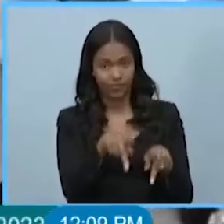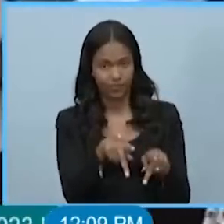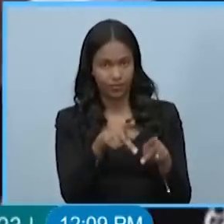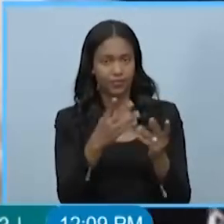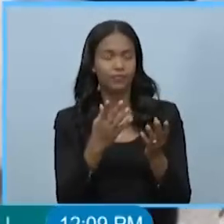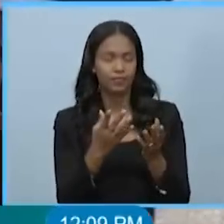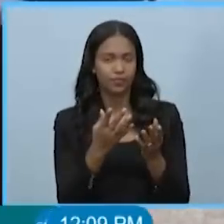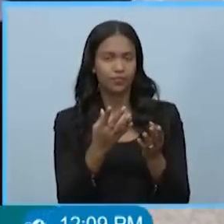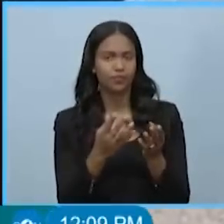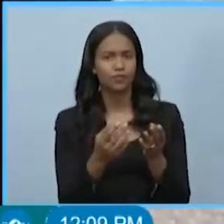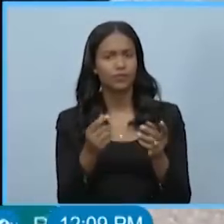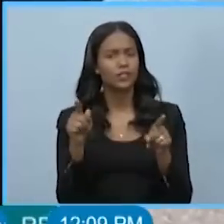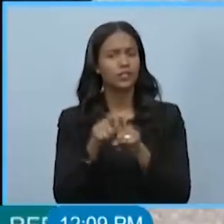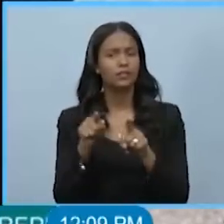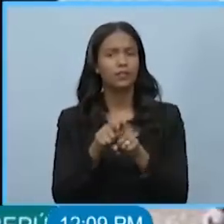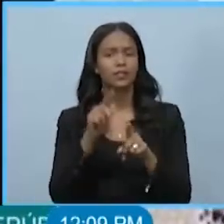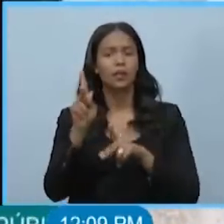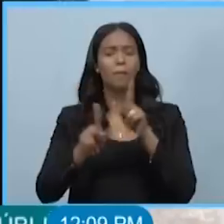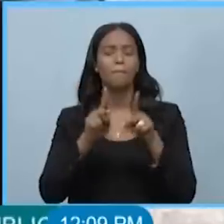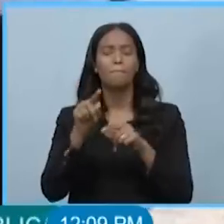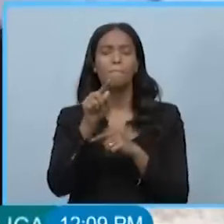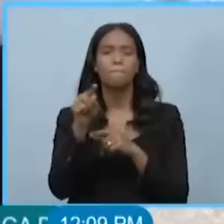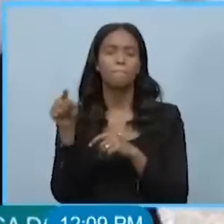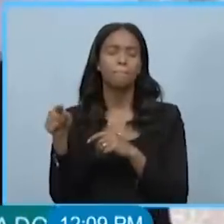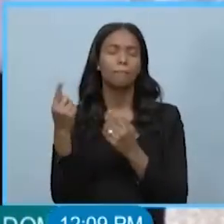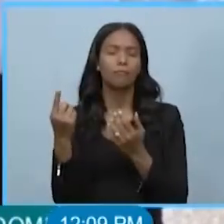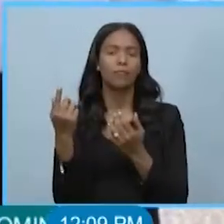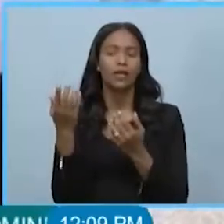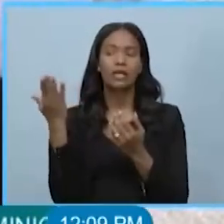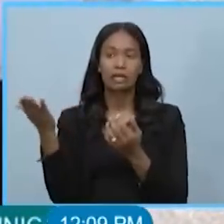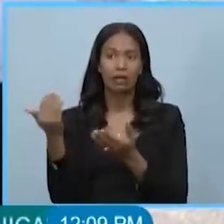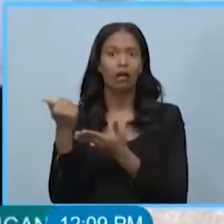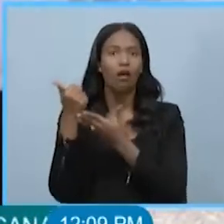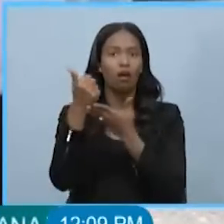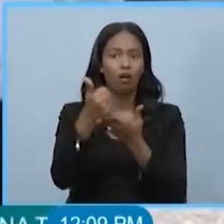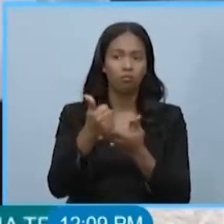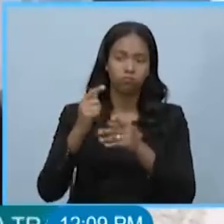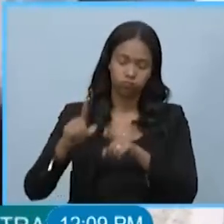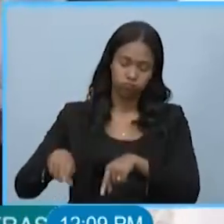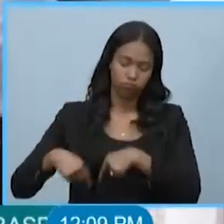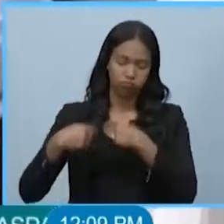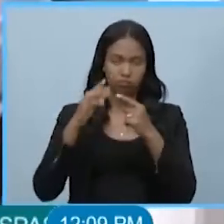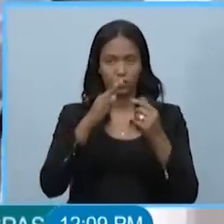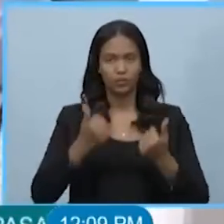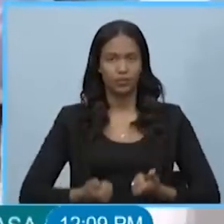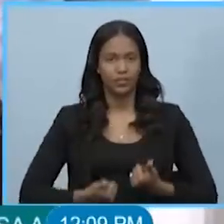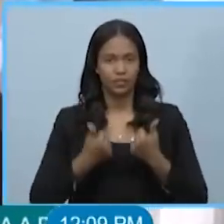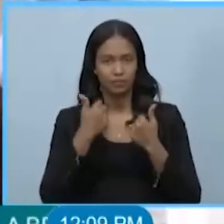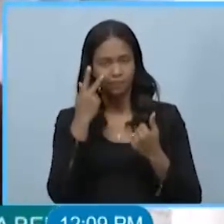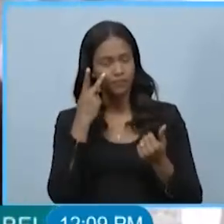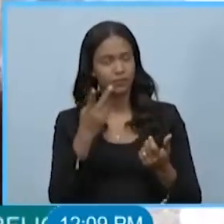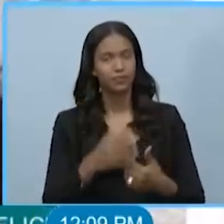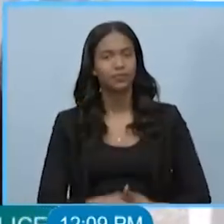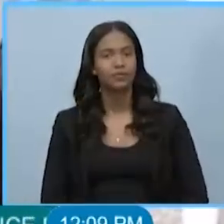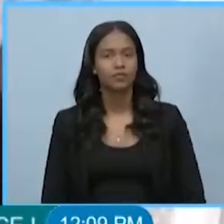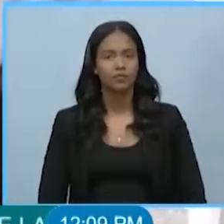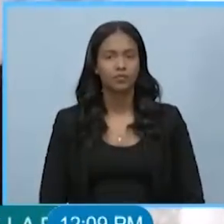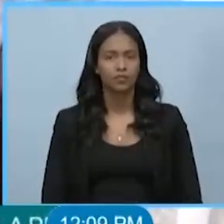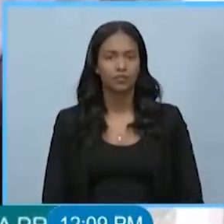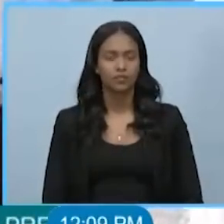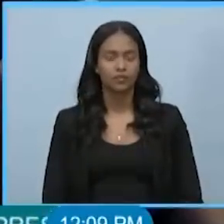político dominicano, así como de gentes que este le ayudó a lo largo de su vida. Escuchemos.